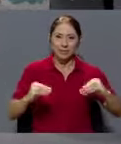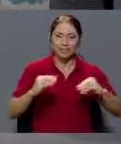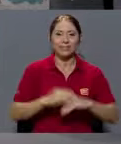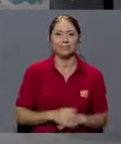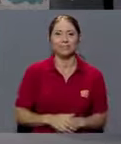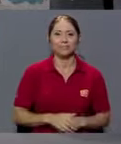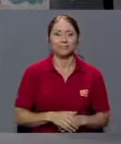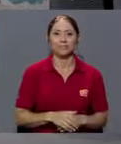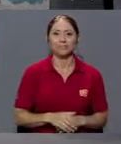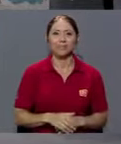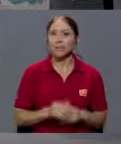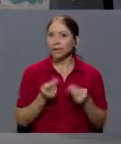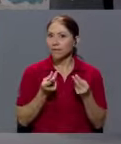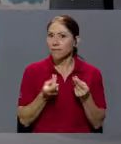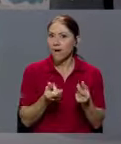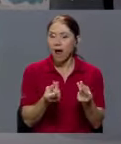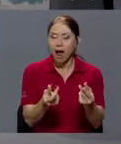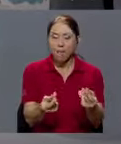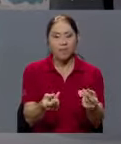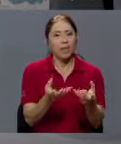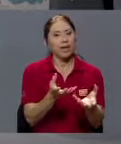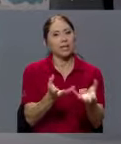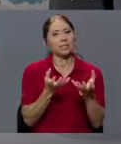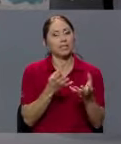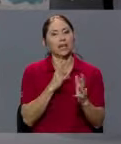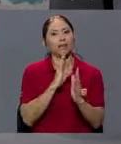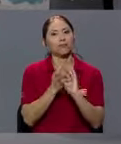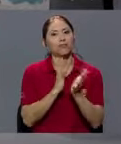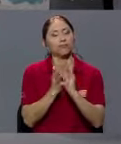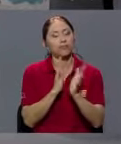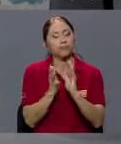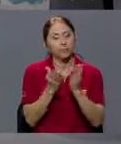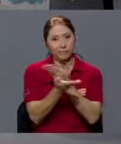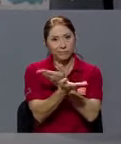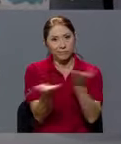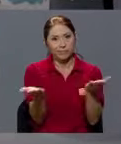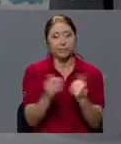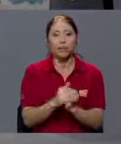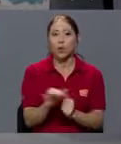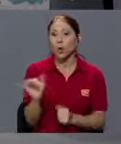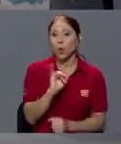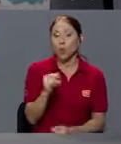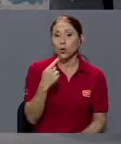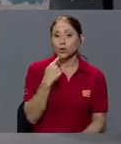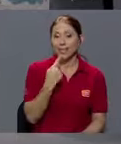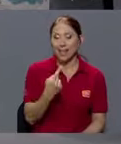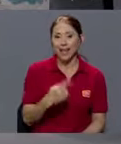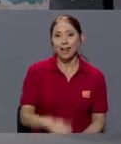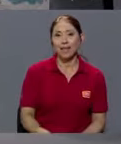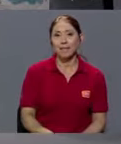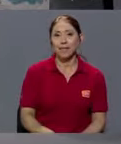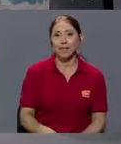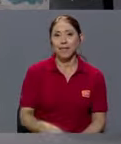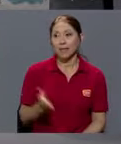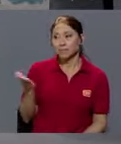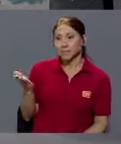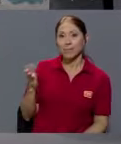nuevamente. De manera muy rápida quisiera compartirles que, tal y como lo